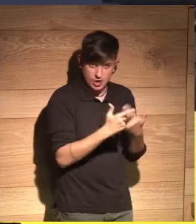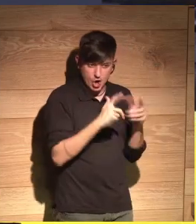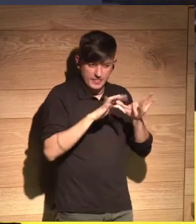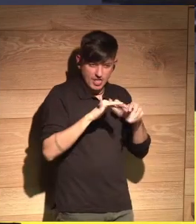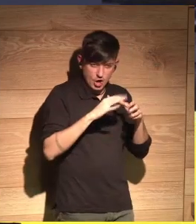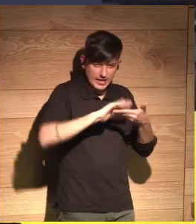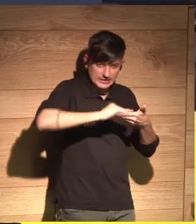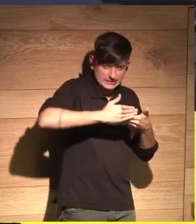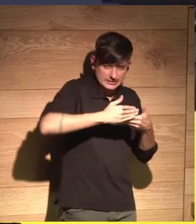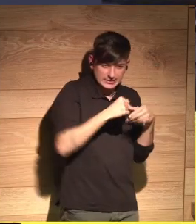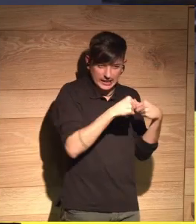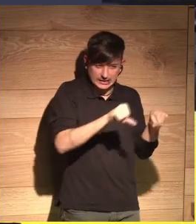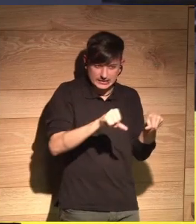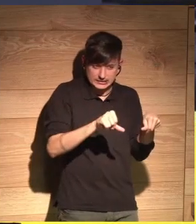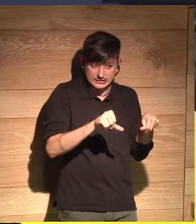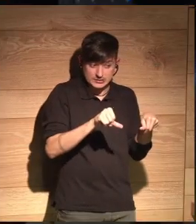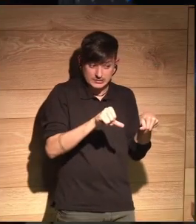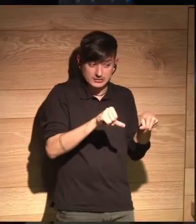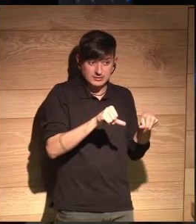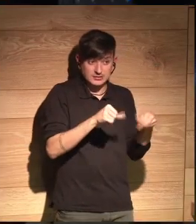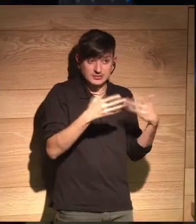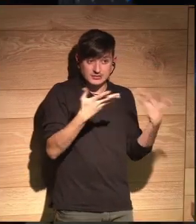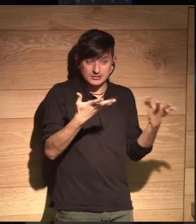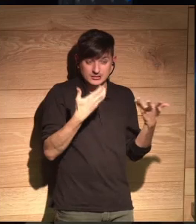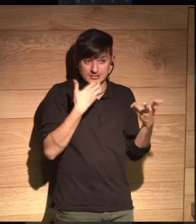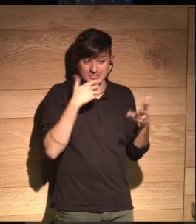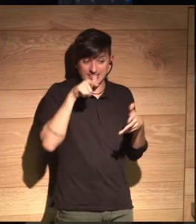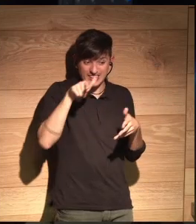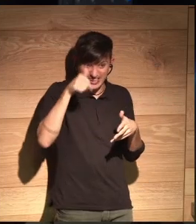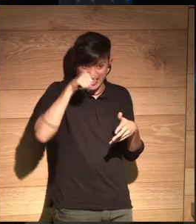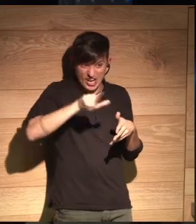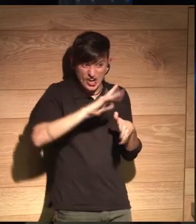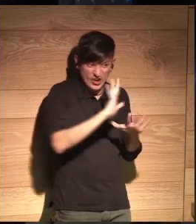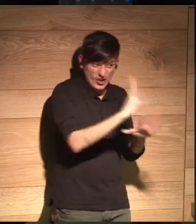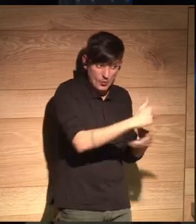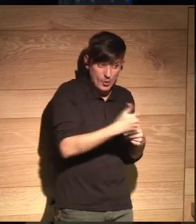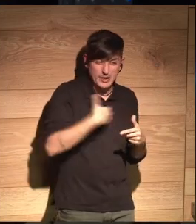y esto te dice dónde van entonces esto es lo que pasó cuando los robots